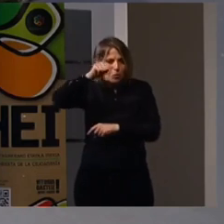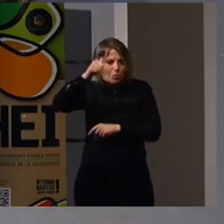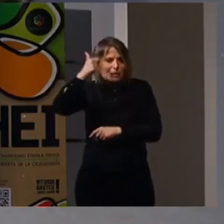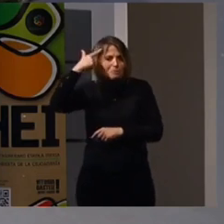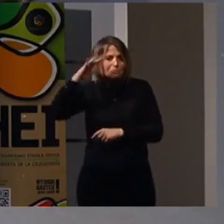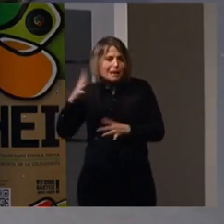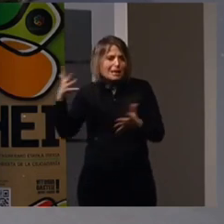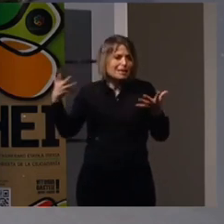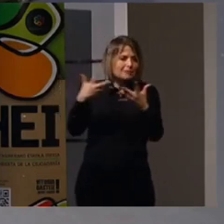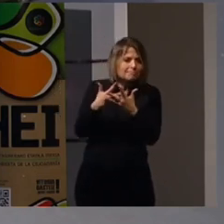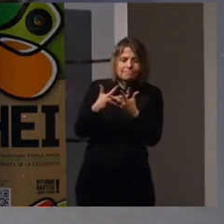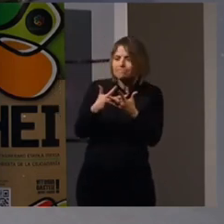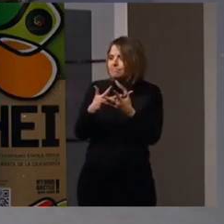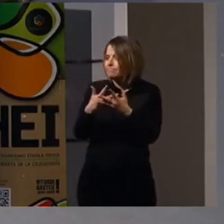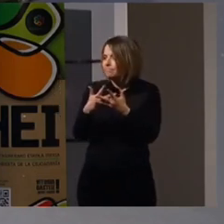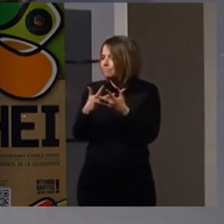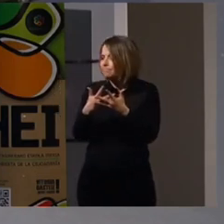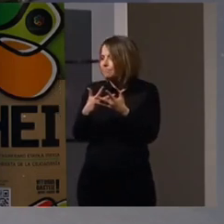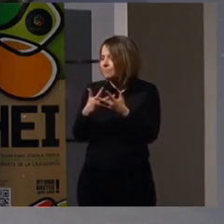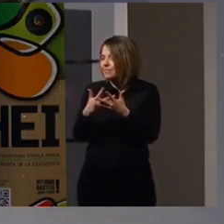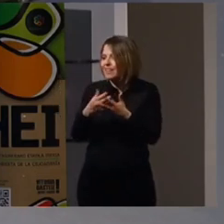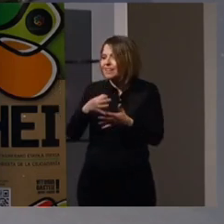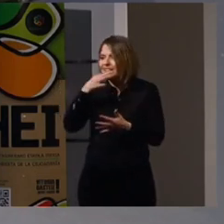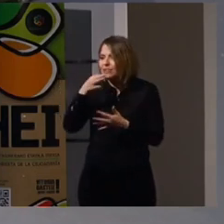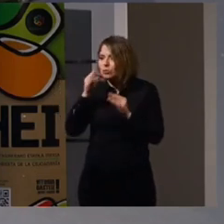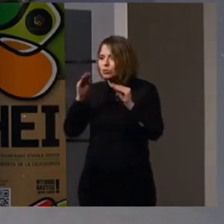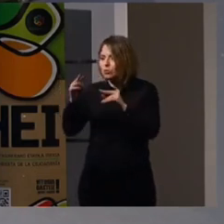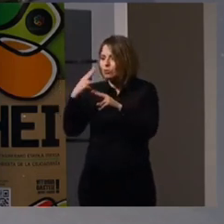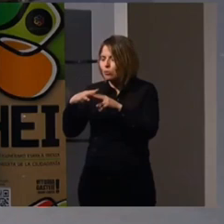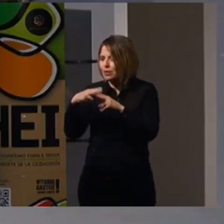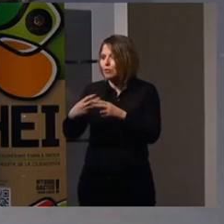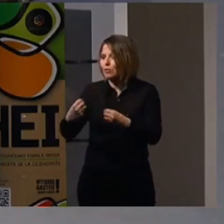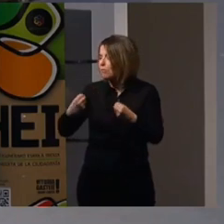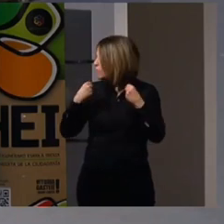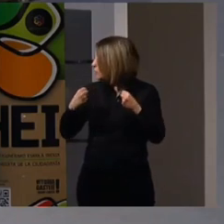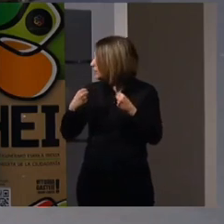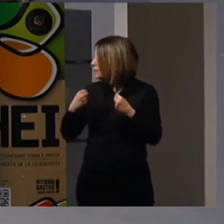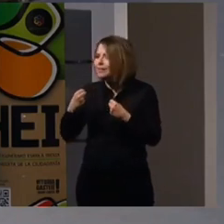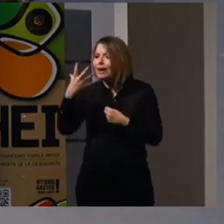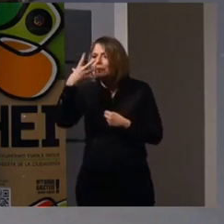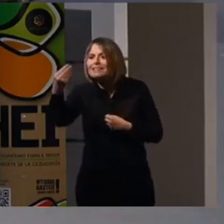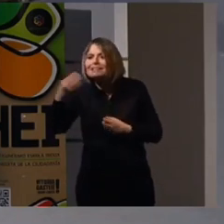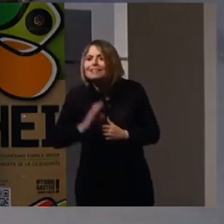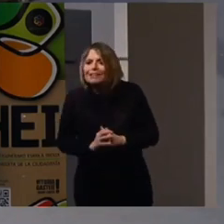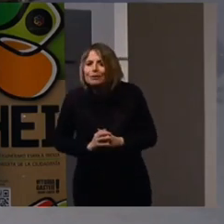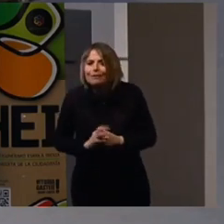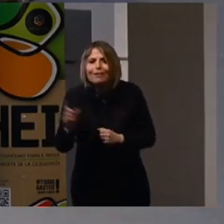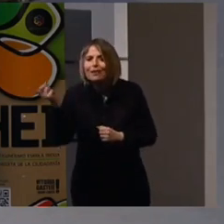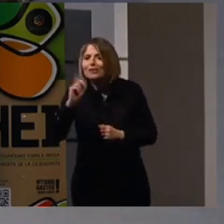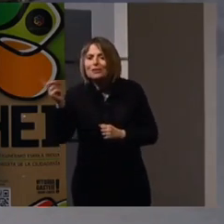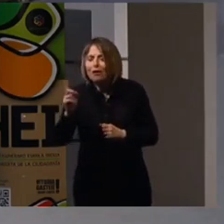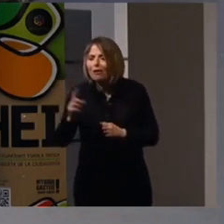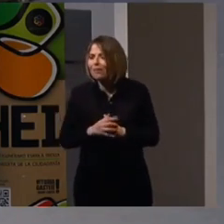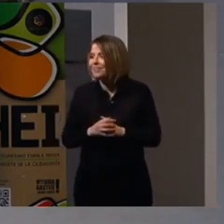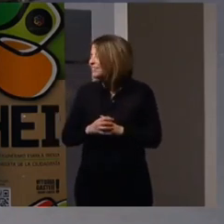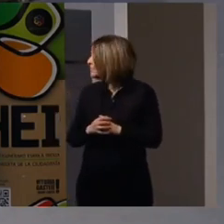especie de combinación que hace un discurso político muy potente y una propaganda muy entendido? Potente. No, os lo cuento.